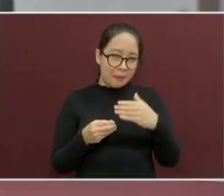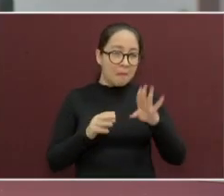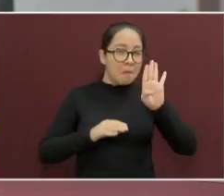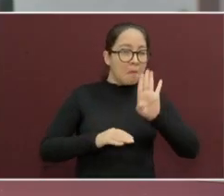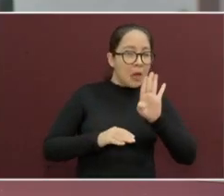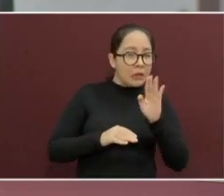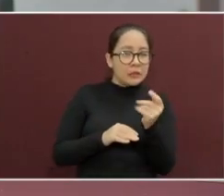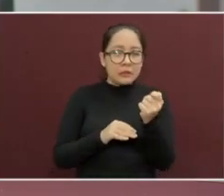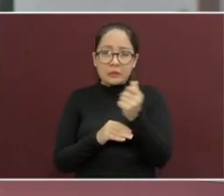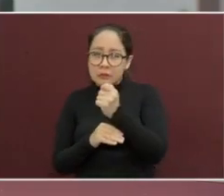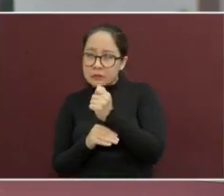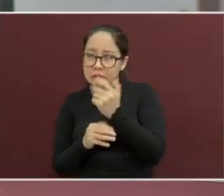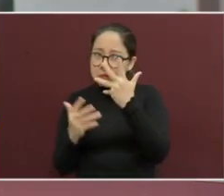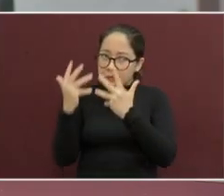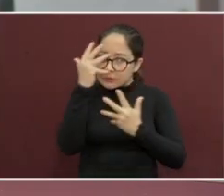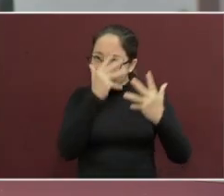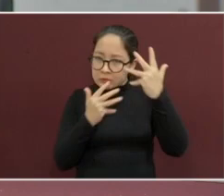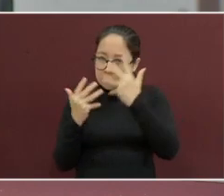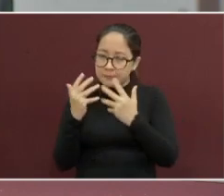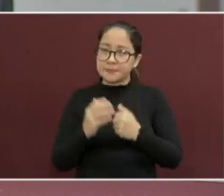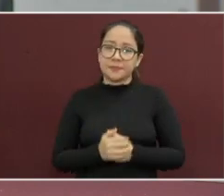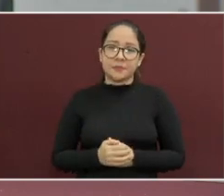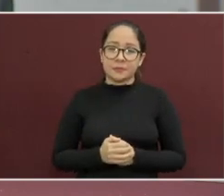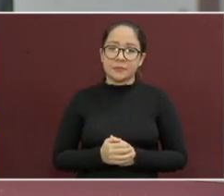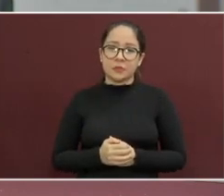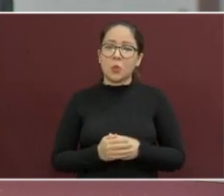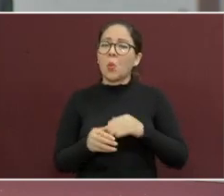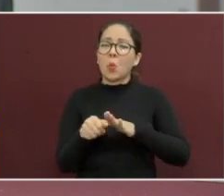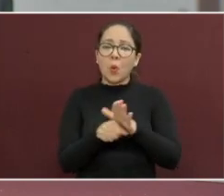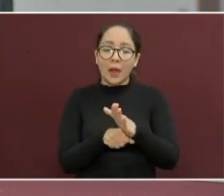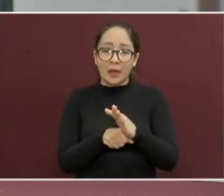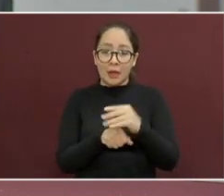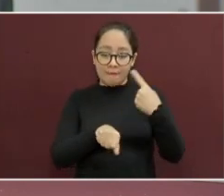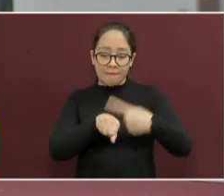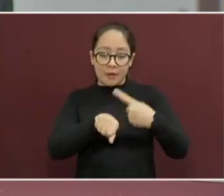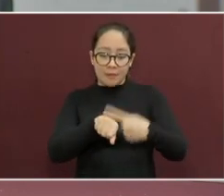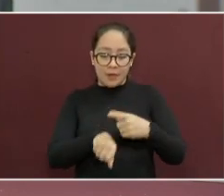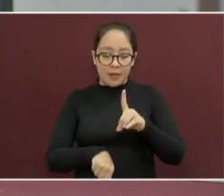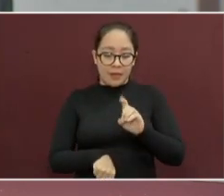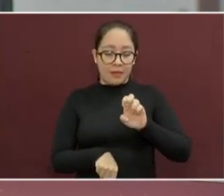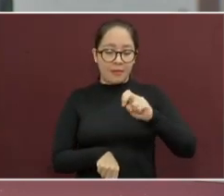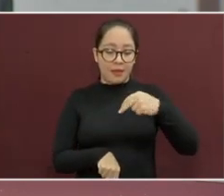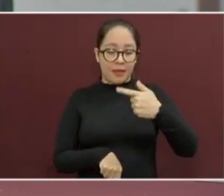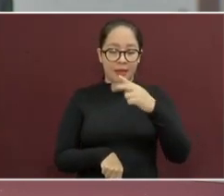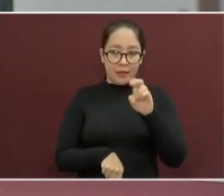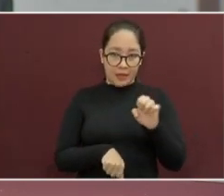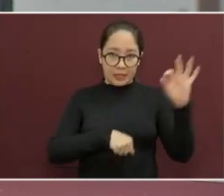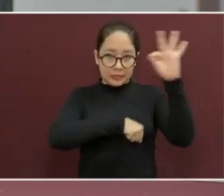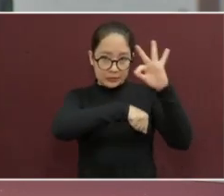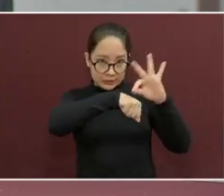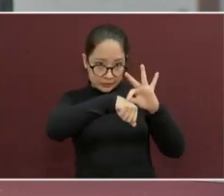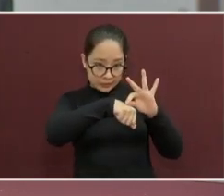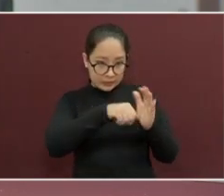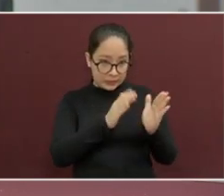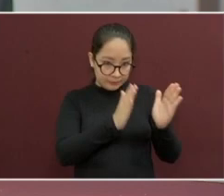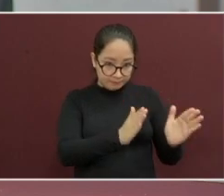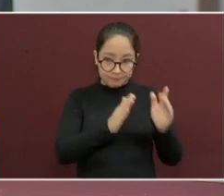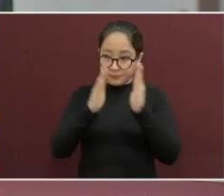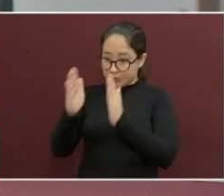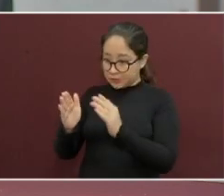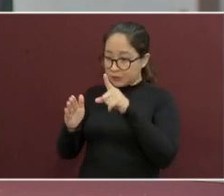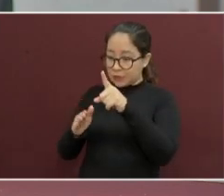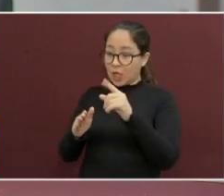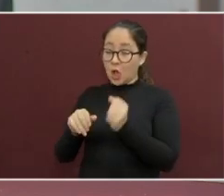pueden ser confundidas estas son dengue y kobe 19 ambas causadas por virus sin embargo es